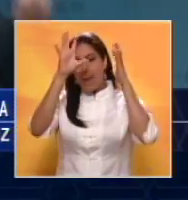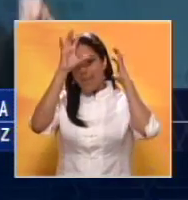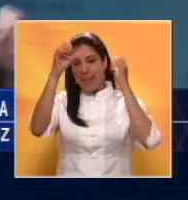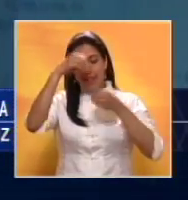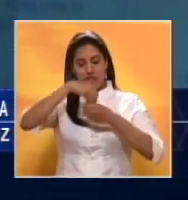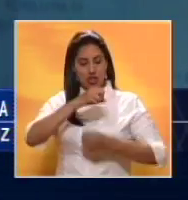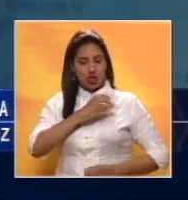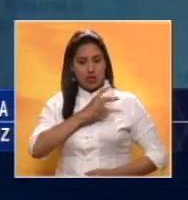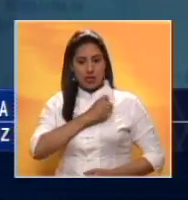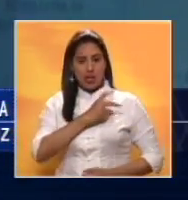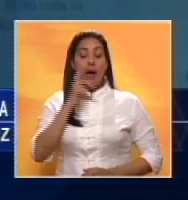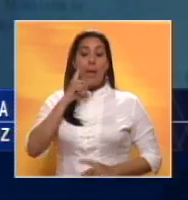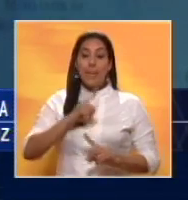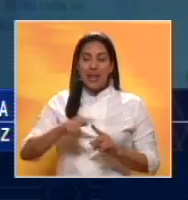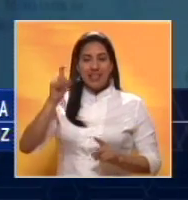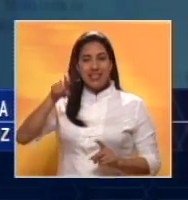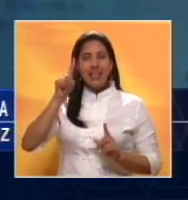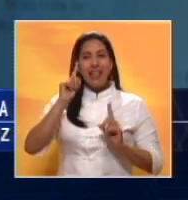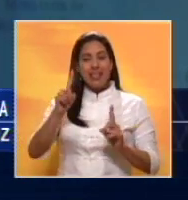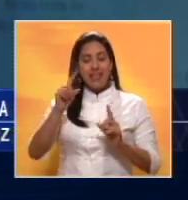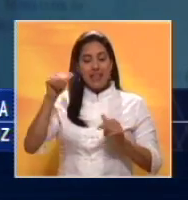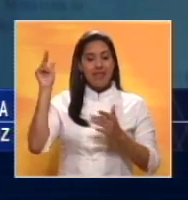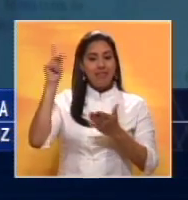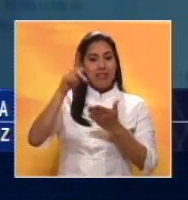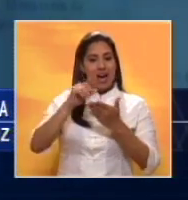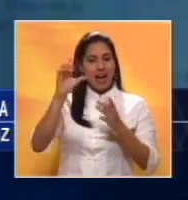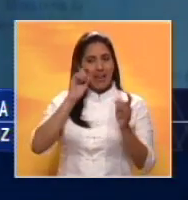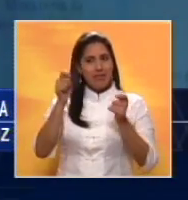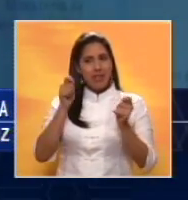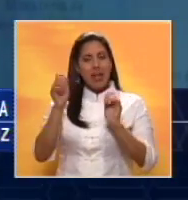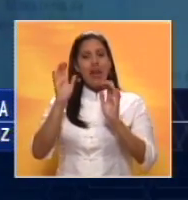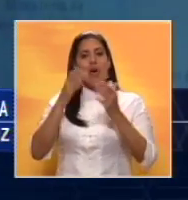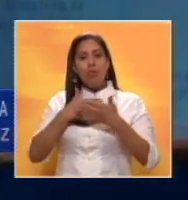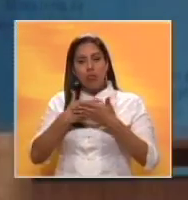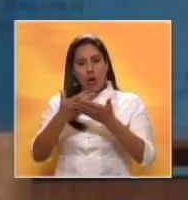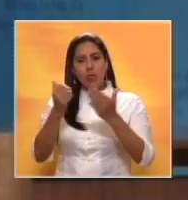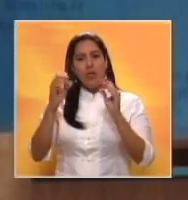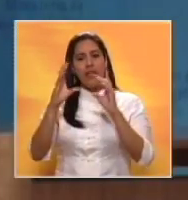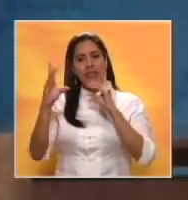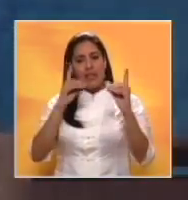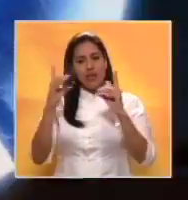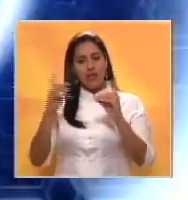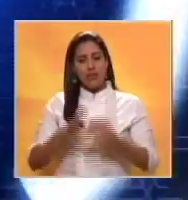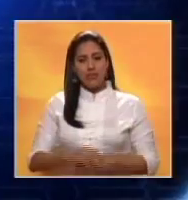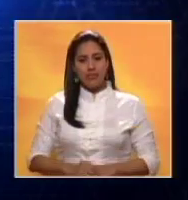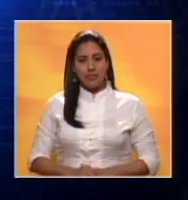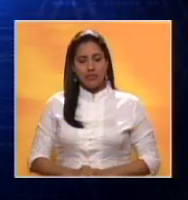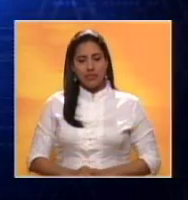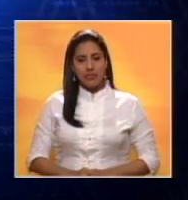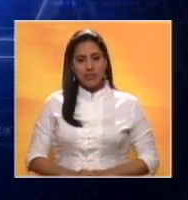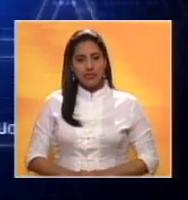embajada chilena. Consideró necesario estar en Caracas y tratar de tender puentes.